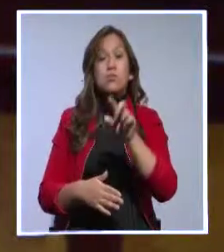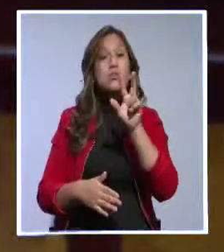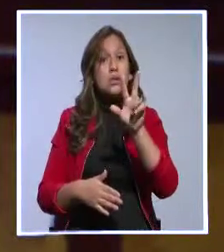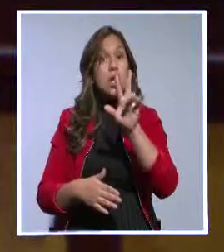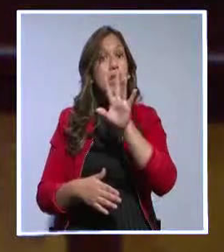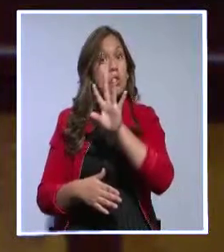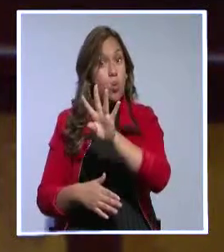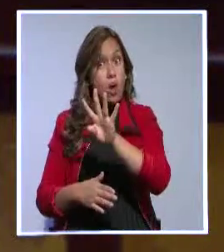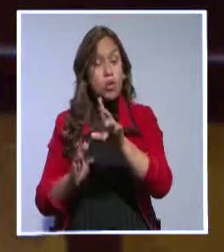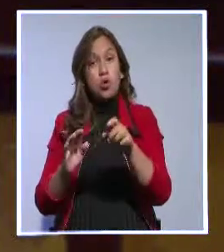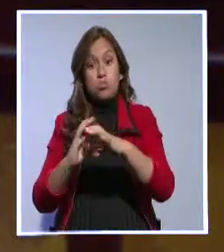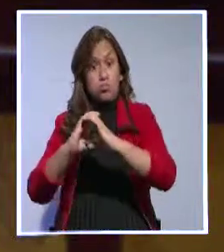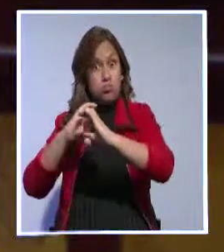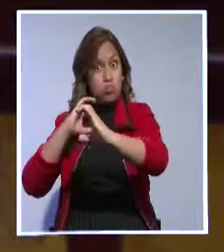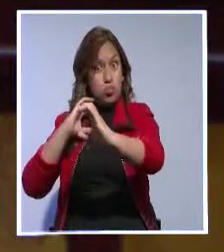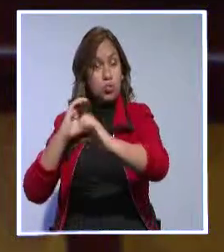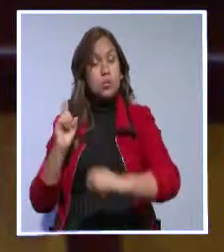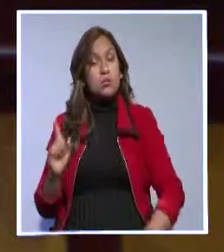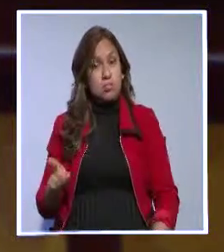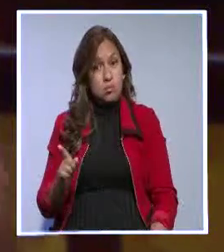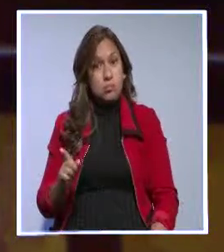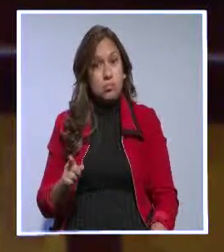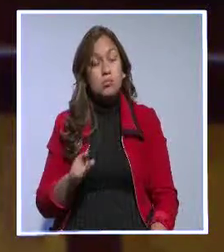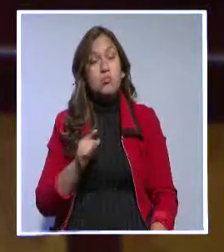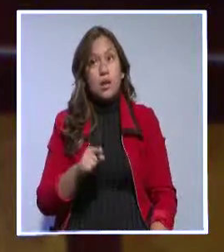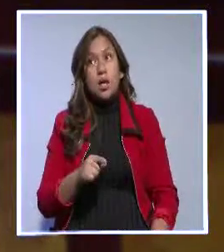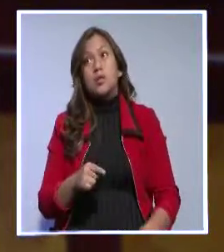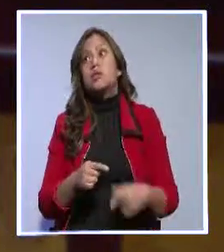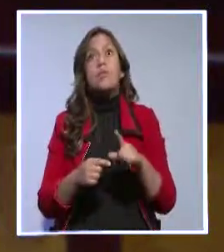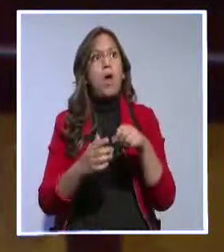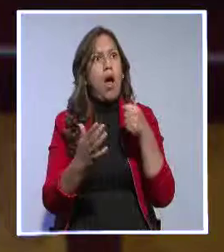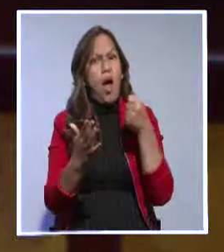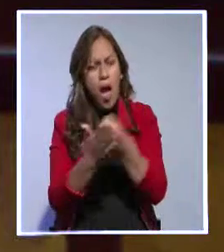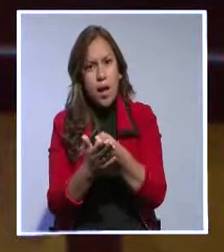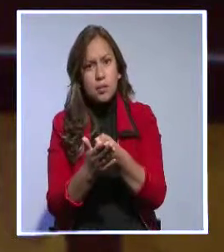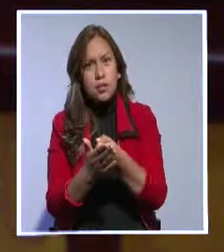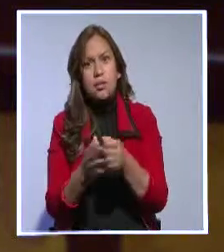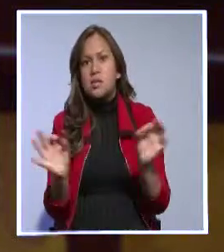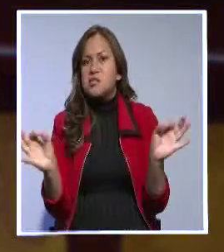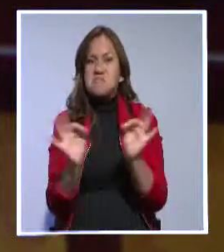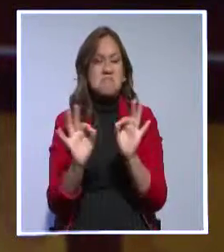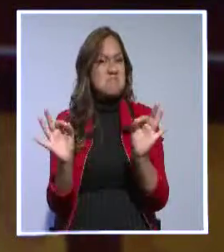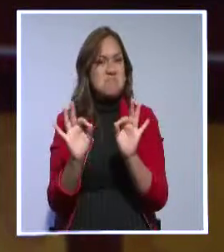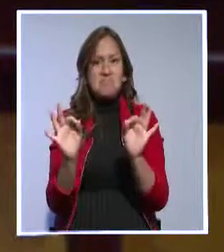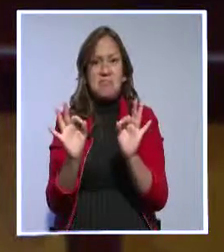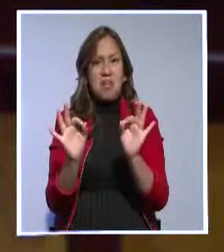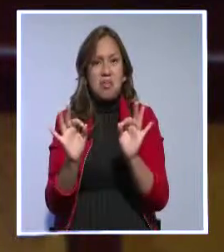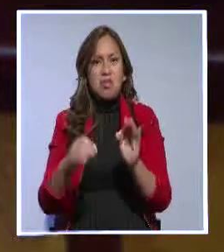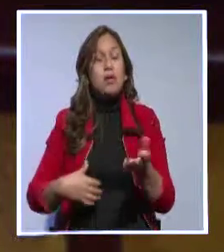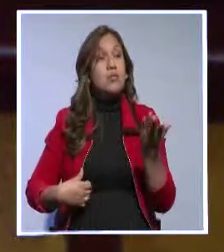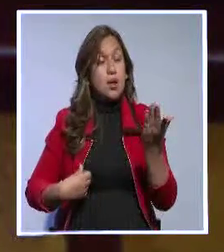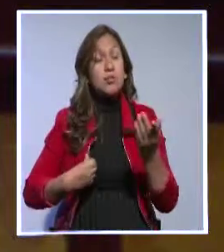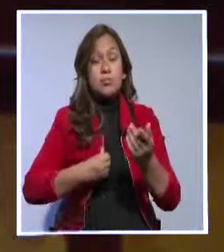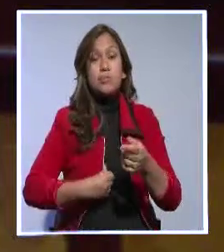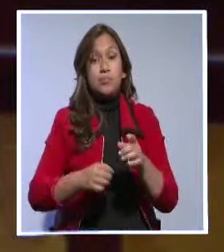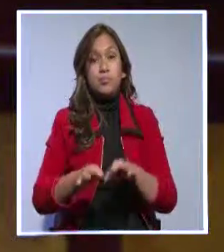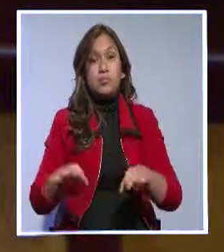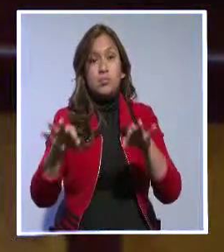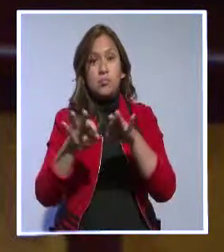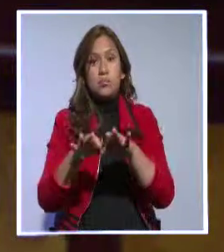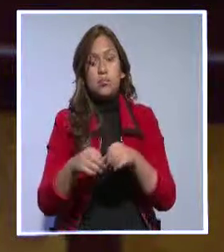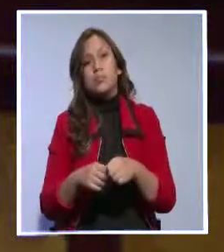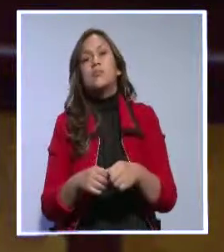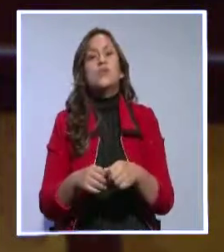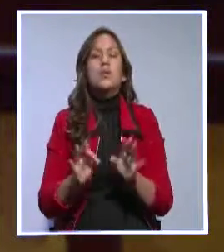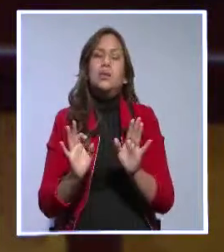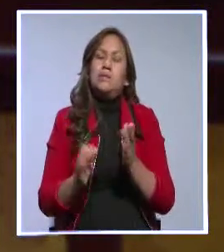positivo que podríamos abordarlo no hubo ningún accidente de unidades de transporte urbano eso es importante obviamente lastimosamente